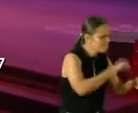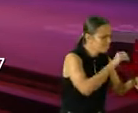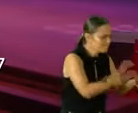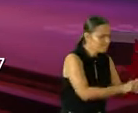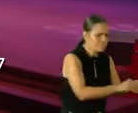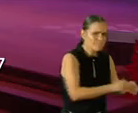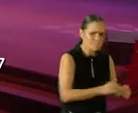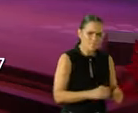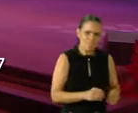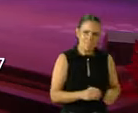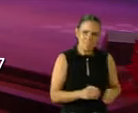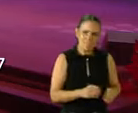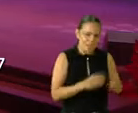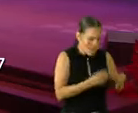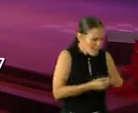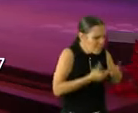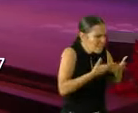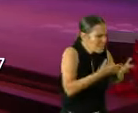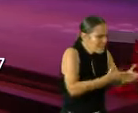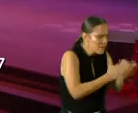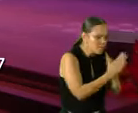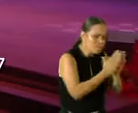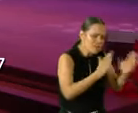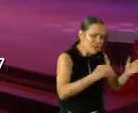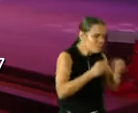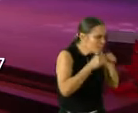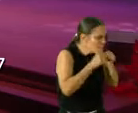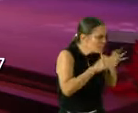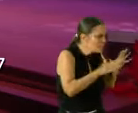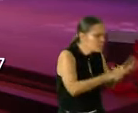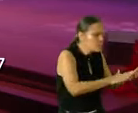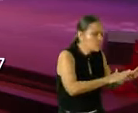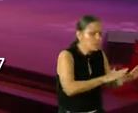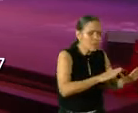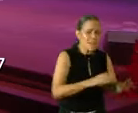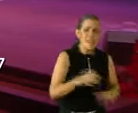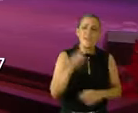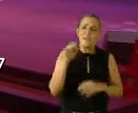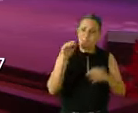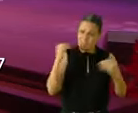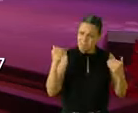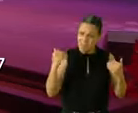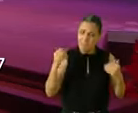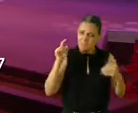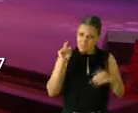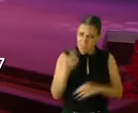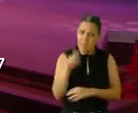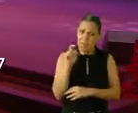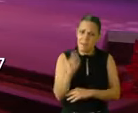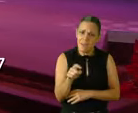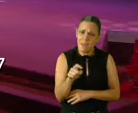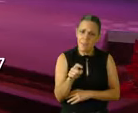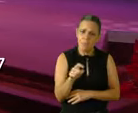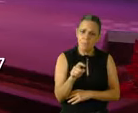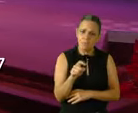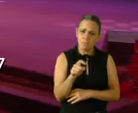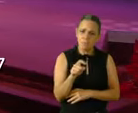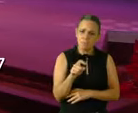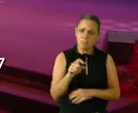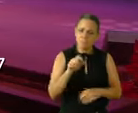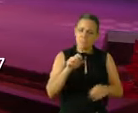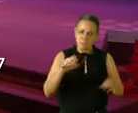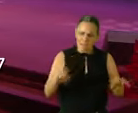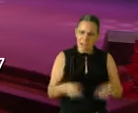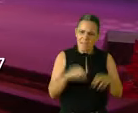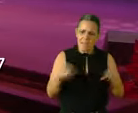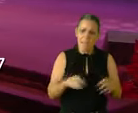traer grandes bendiciones. Tenemos que ser hacedores de la palabra. Así que, Padre, bendigo a tu pueblo,